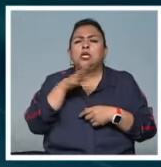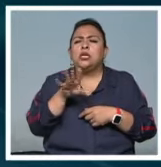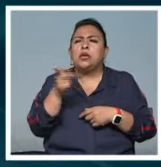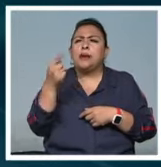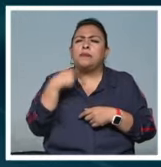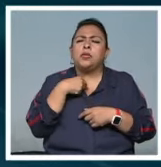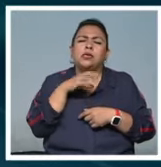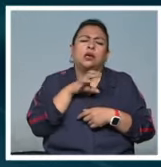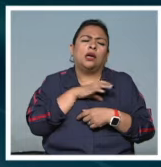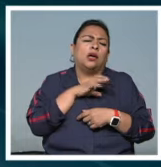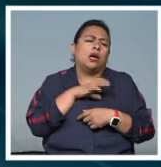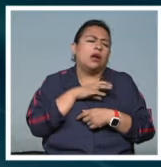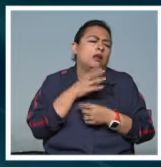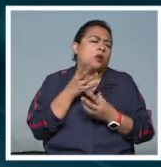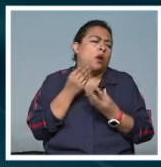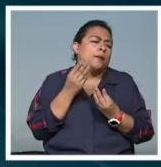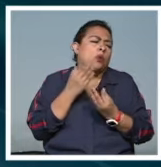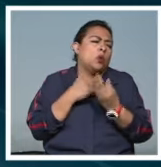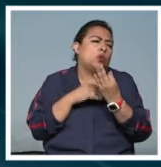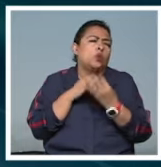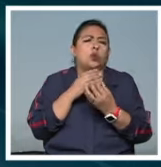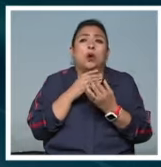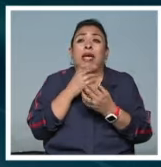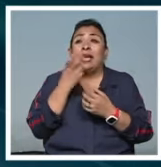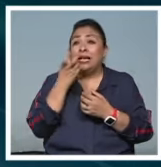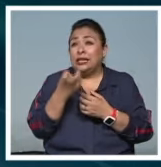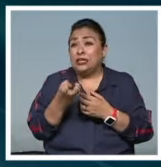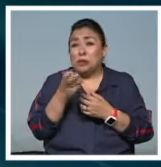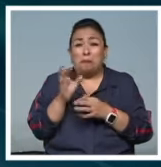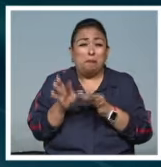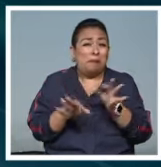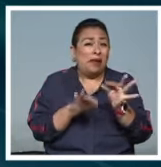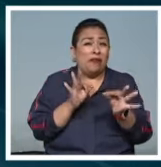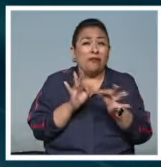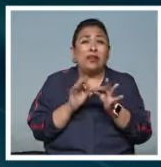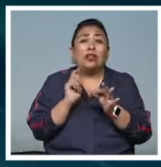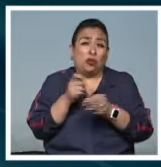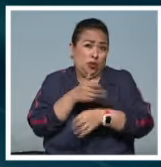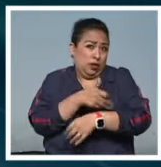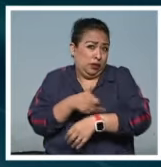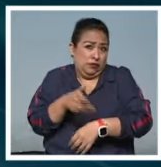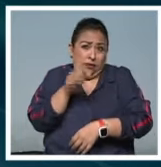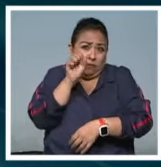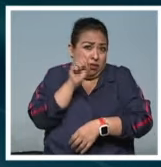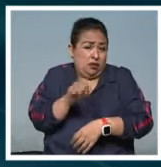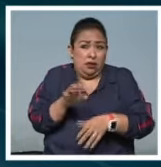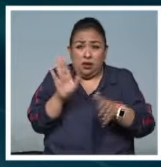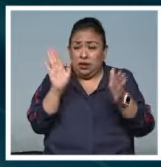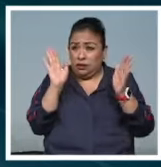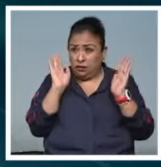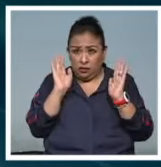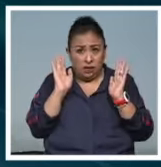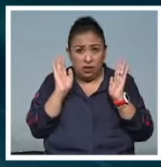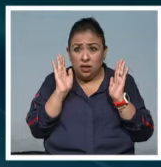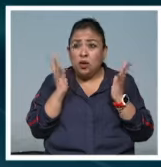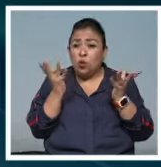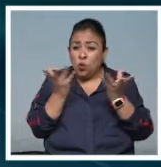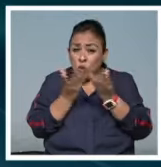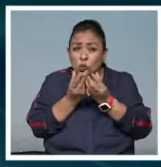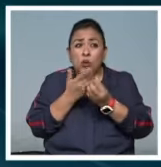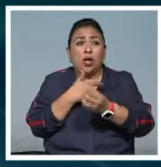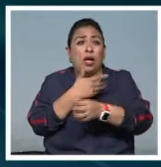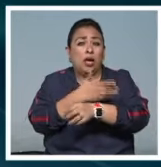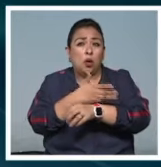mundo. Y eso para mí es la definición exacta de lo que es una familia. Es